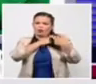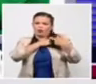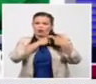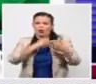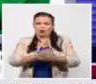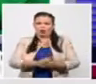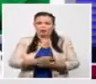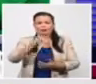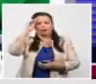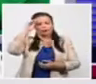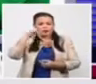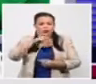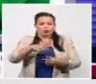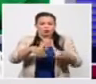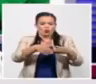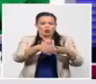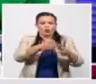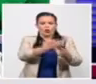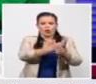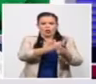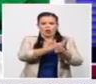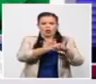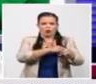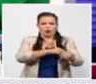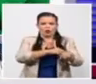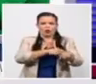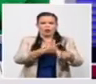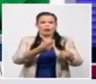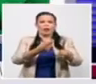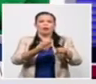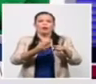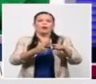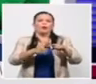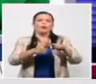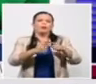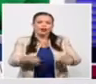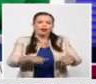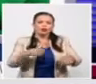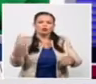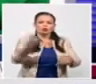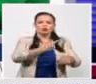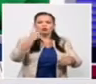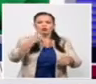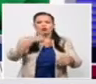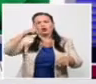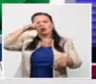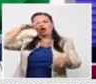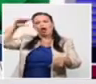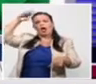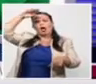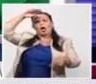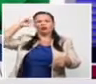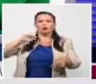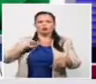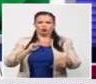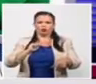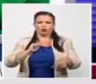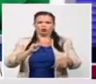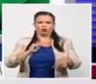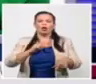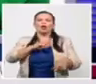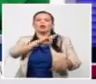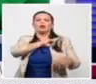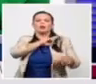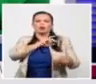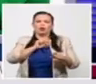riesgo del cual los adultos somos en buena parte responsables. Porque que me digan los lactantes